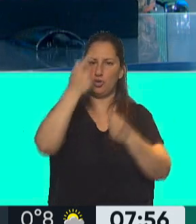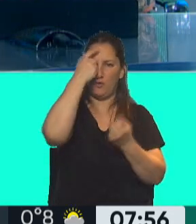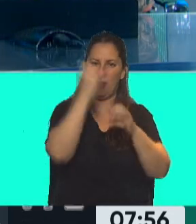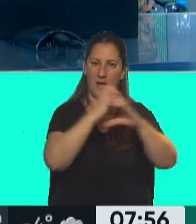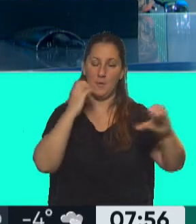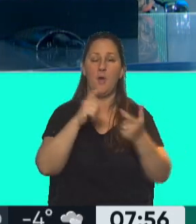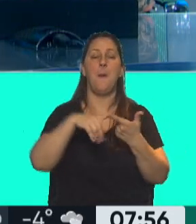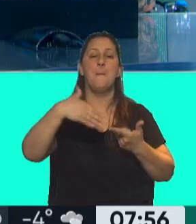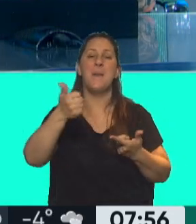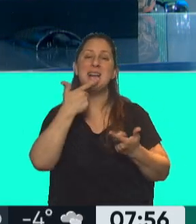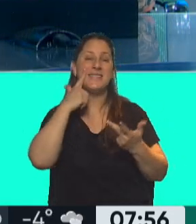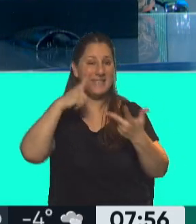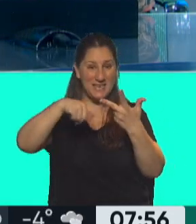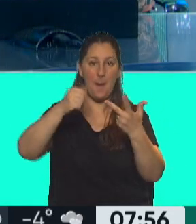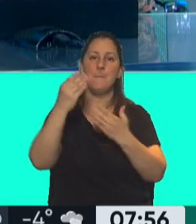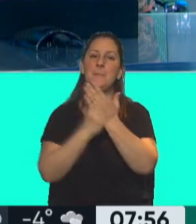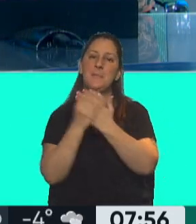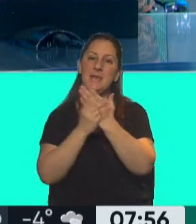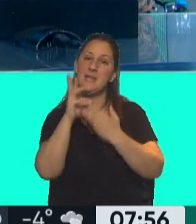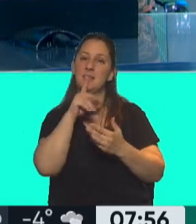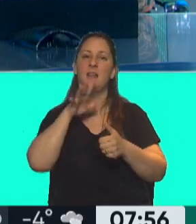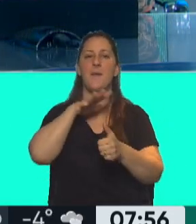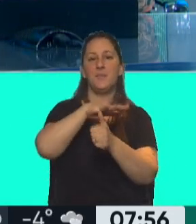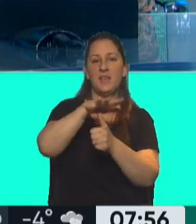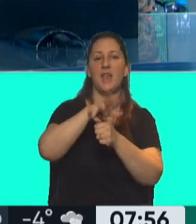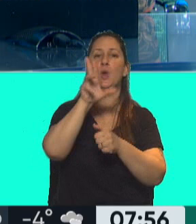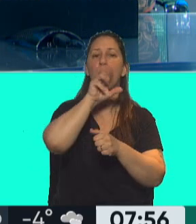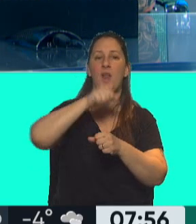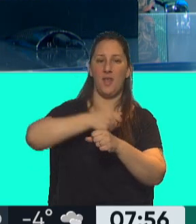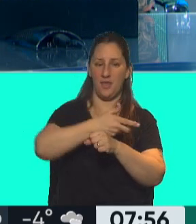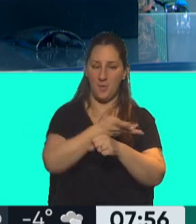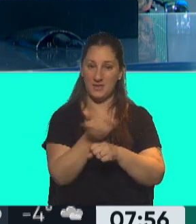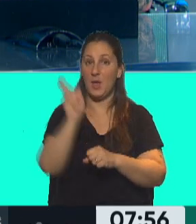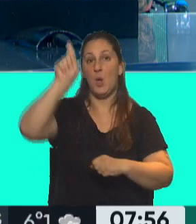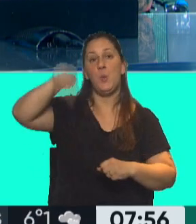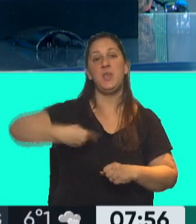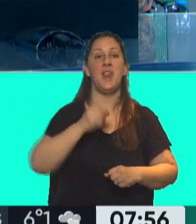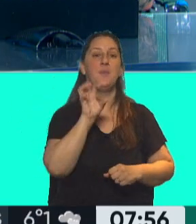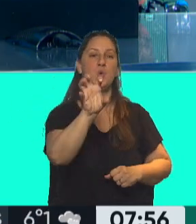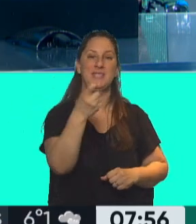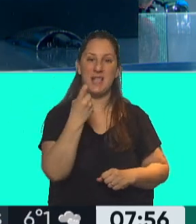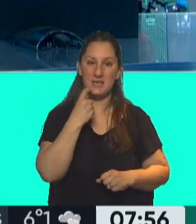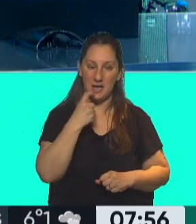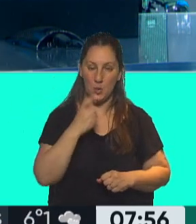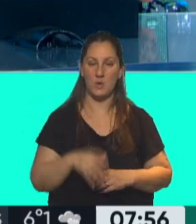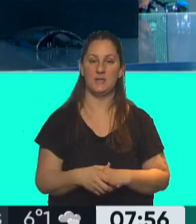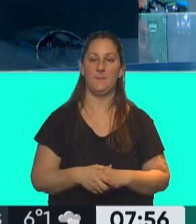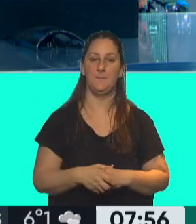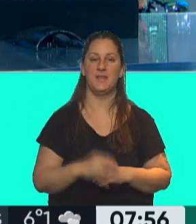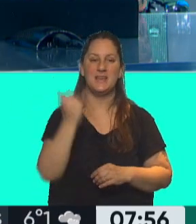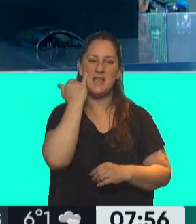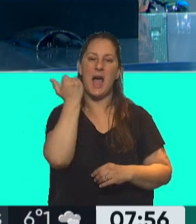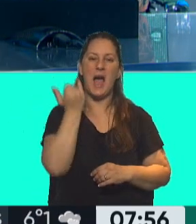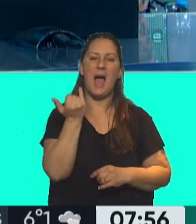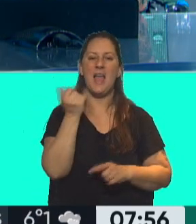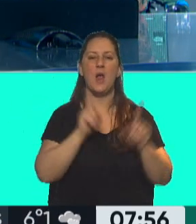mastina la nueva ministra de mujeres género y diversidad llega desde la provincia de San Luis y también ahí ya hay algunas